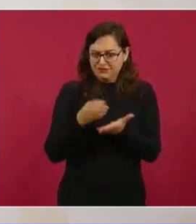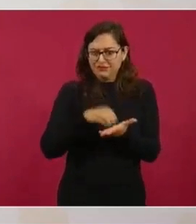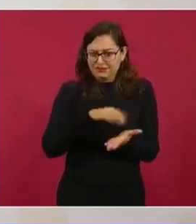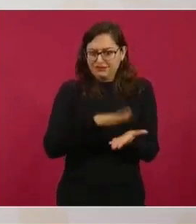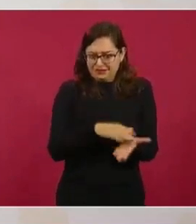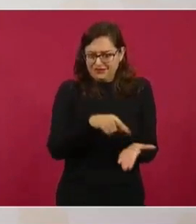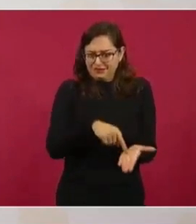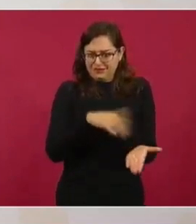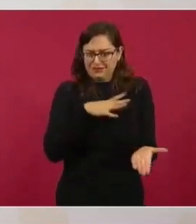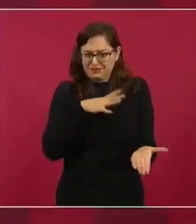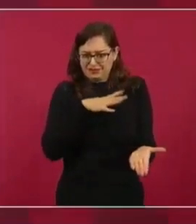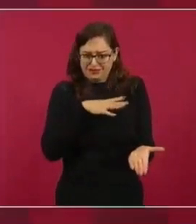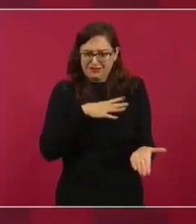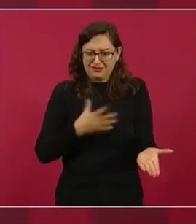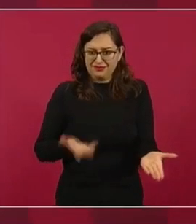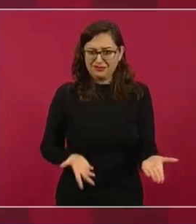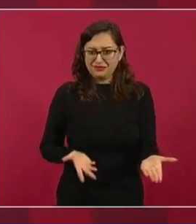Entonces lo tengo estudiado,